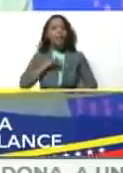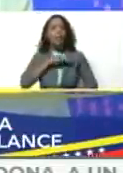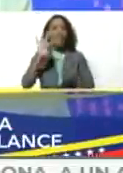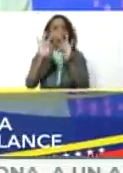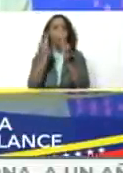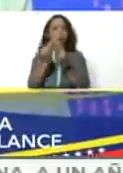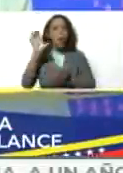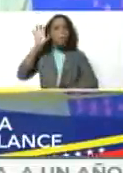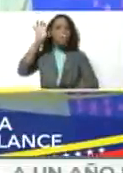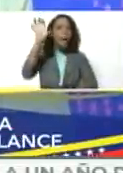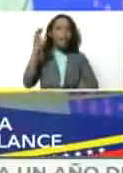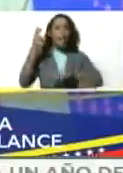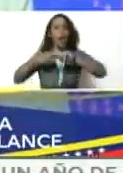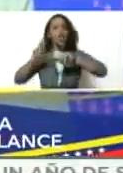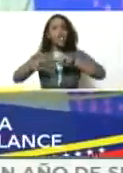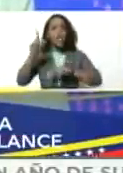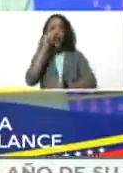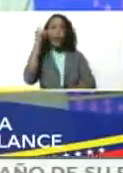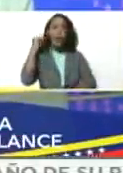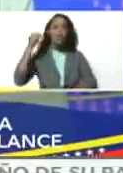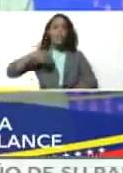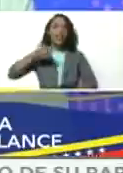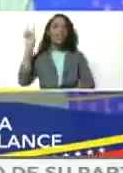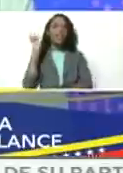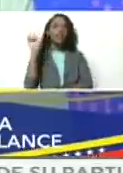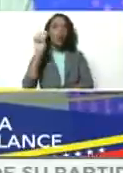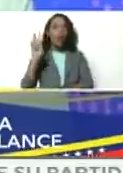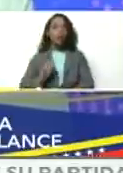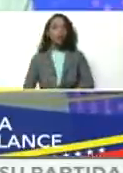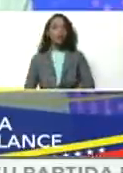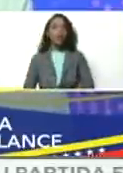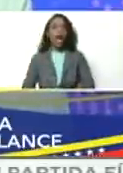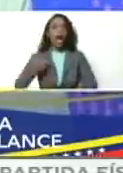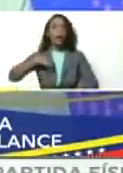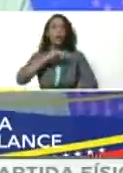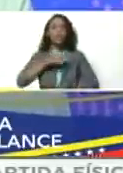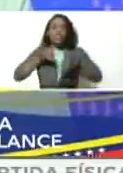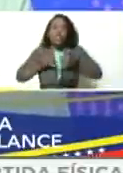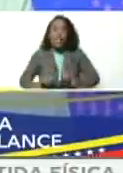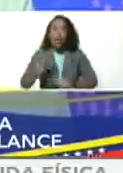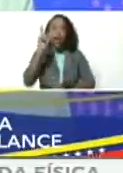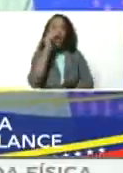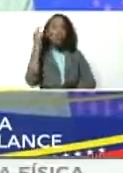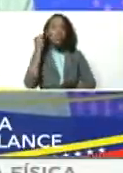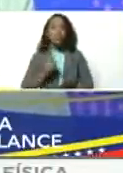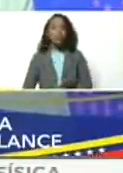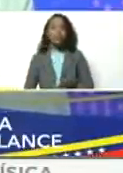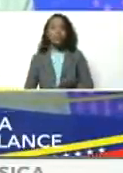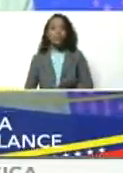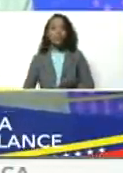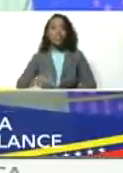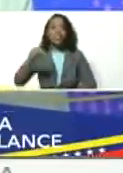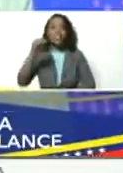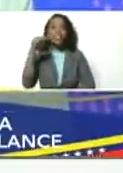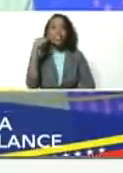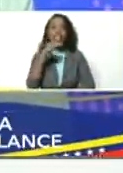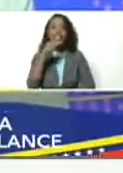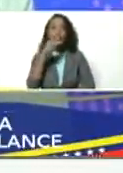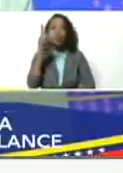nuestra patria, para los niños y niñas de Venezuela, para nuestros hijos, nuestras hijas, nietos,